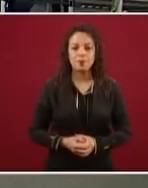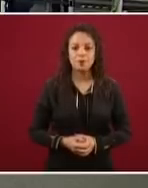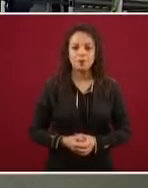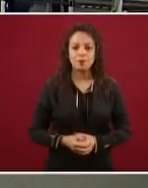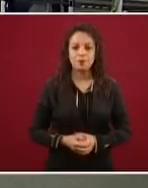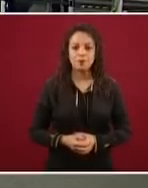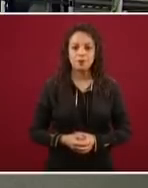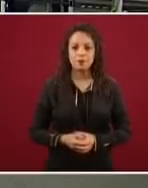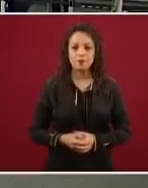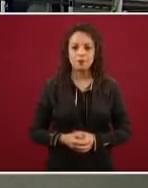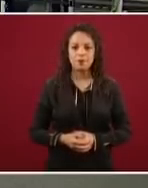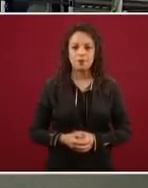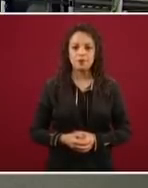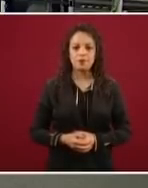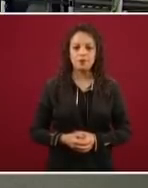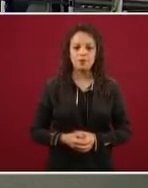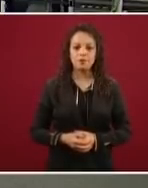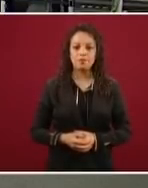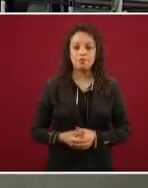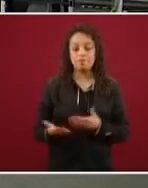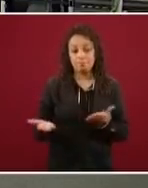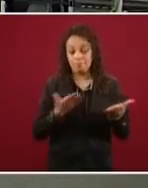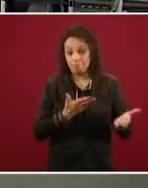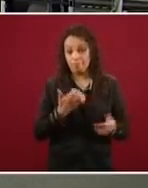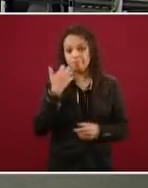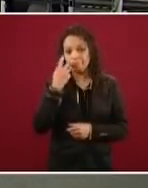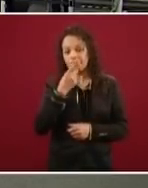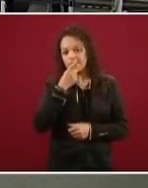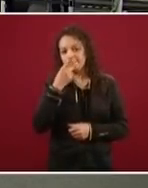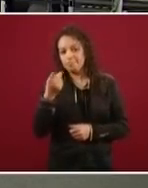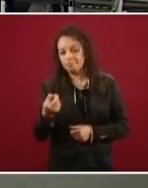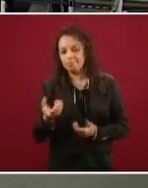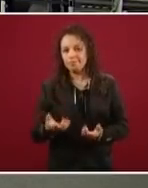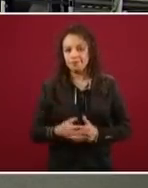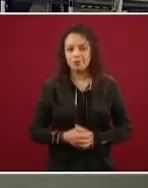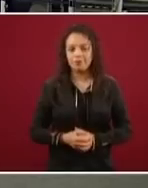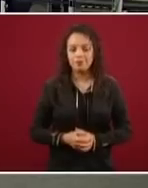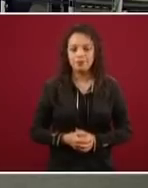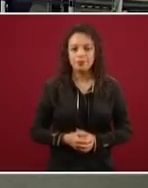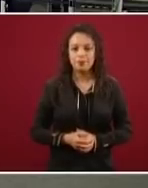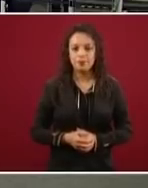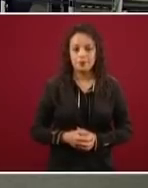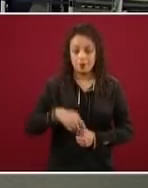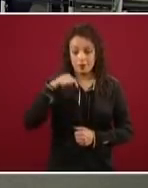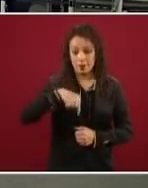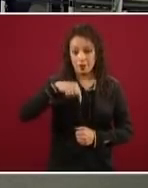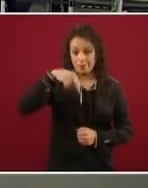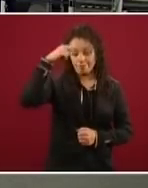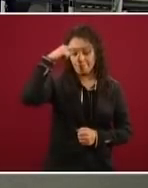esto significa pues que nuestro país